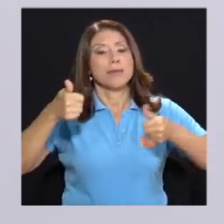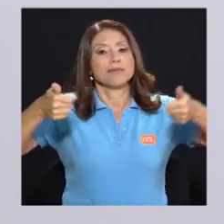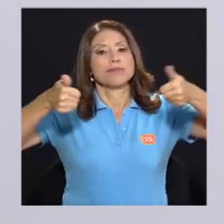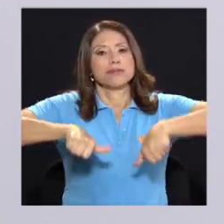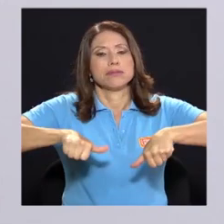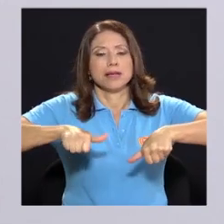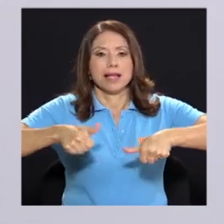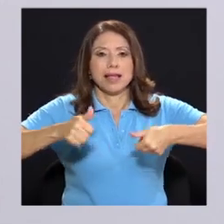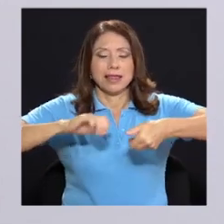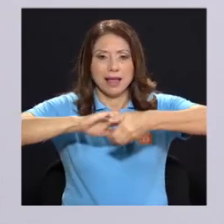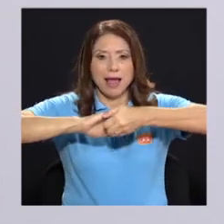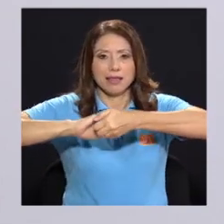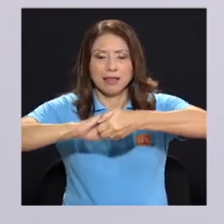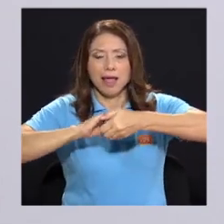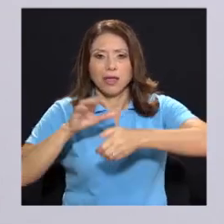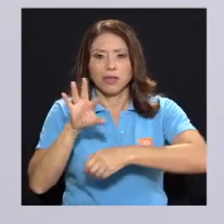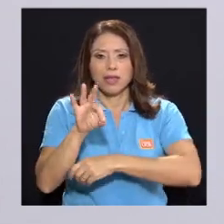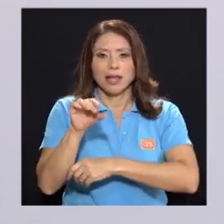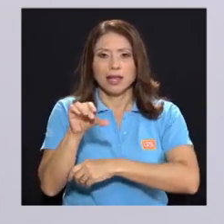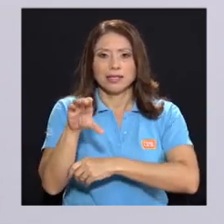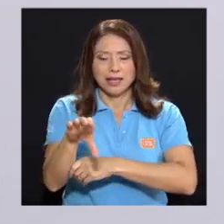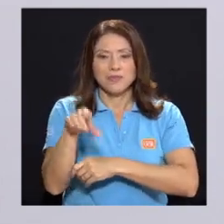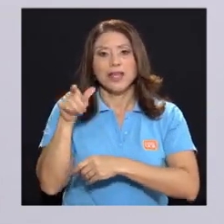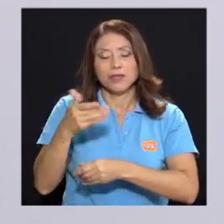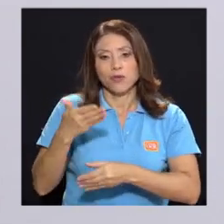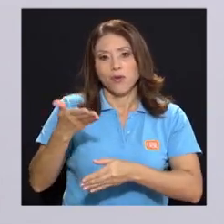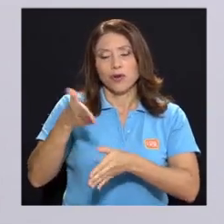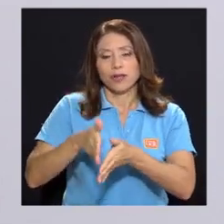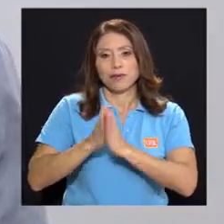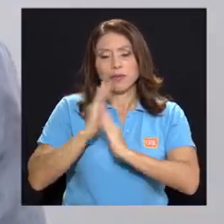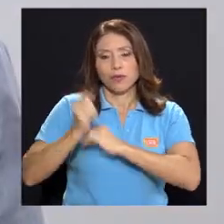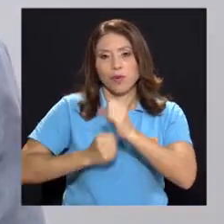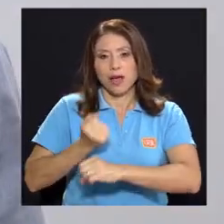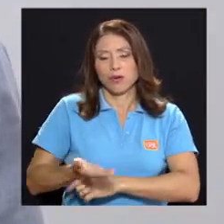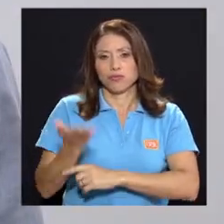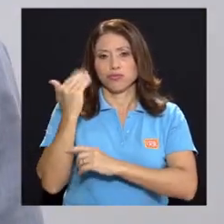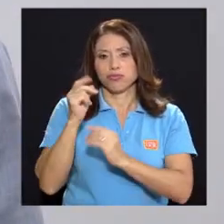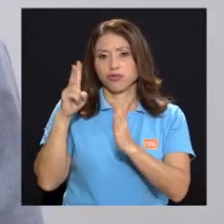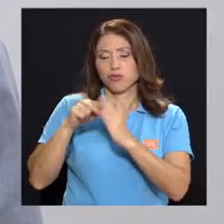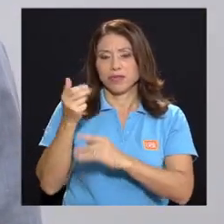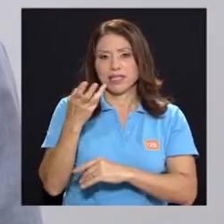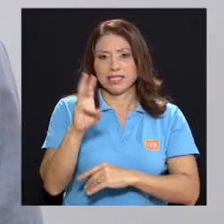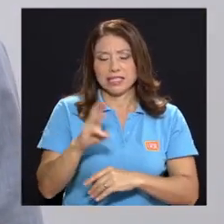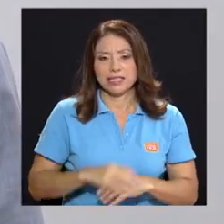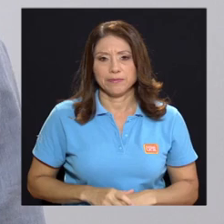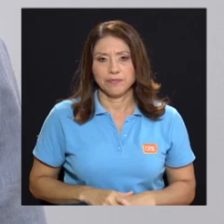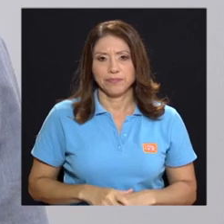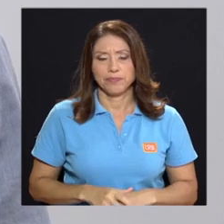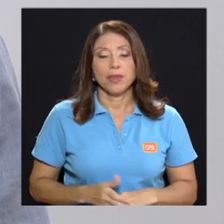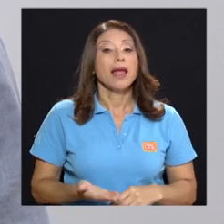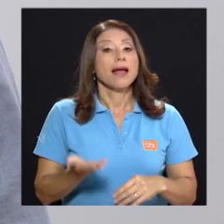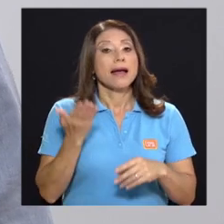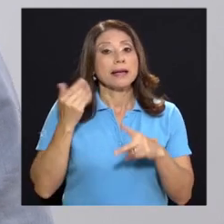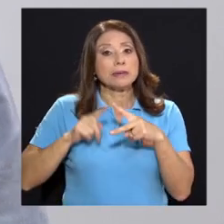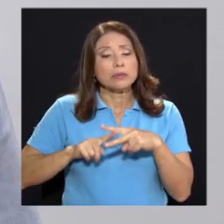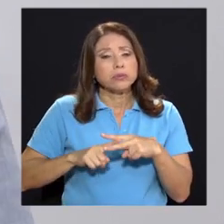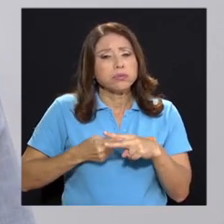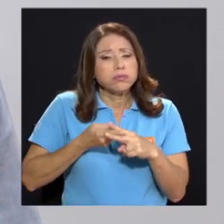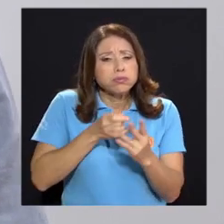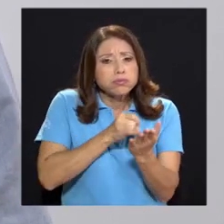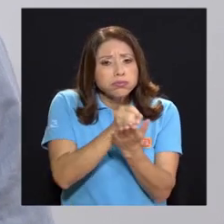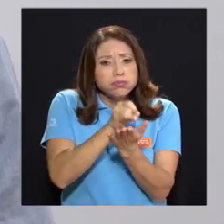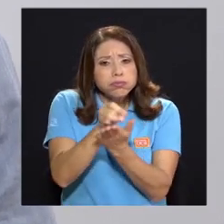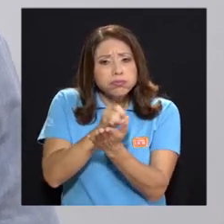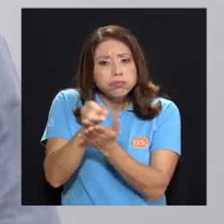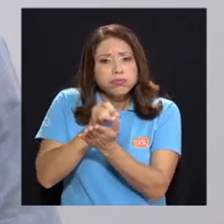ese fue la naturaleza de la solicitud en el 2016 ya al inicio de la investigación cuál fue el panorama